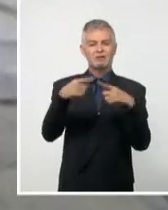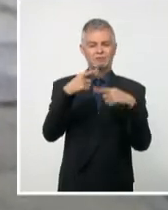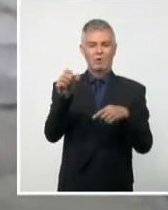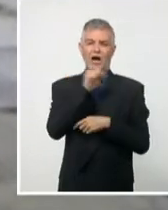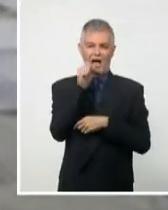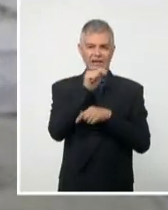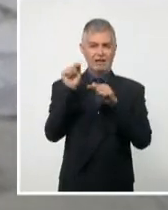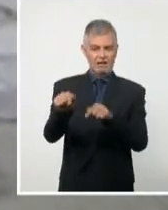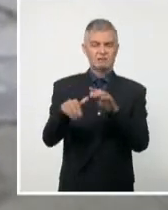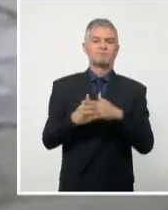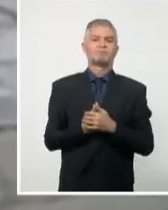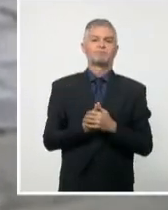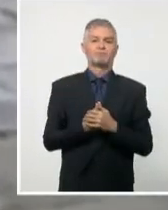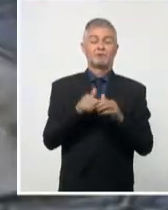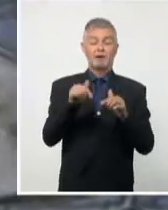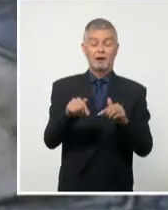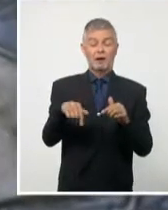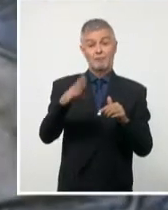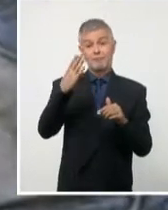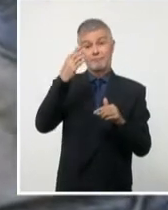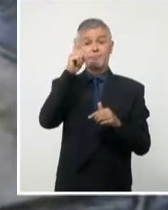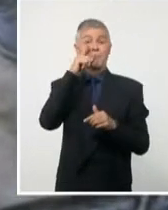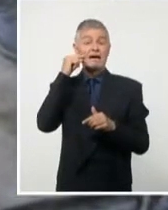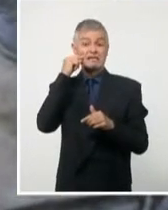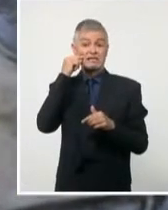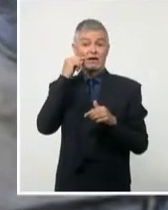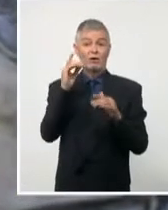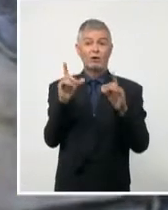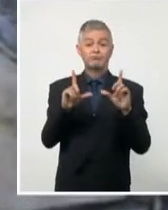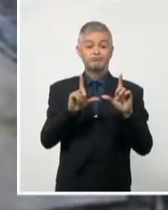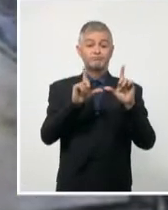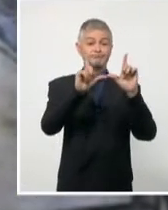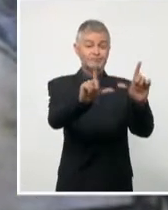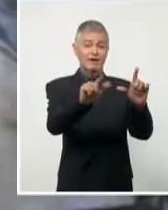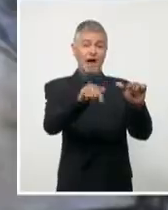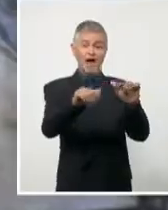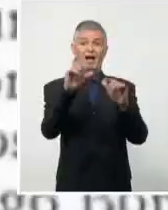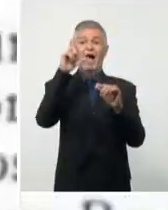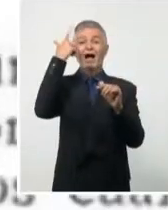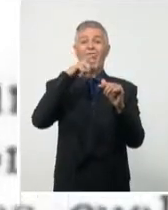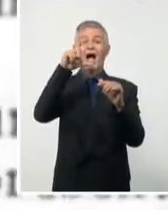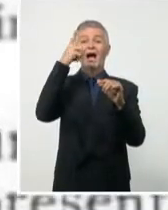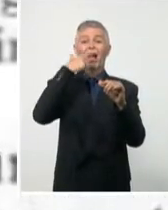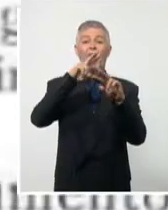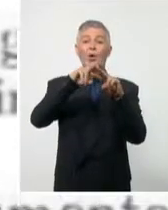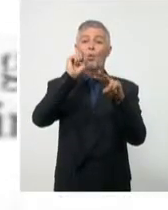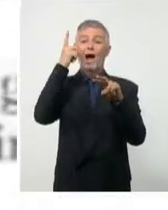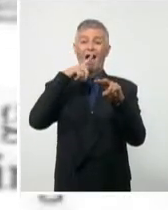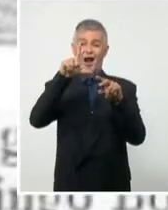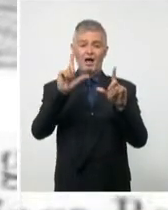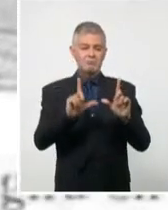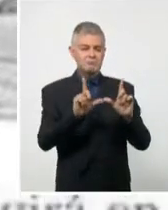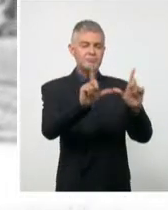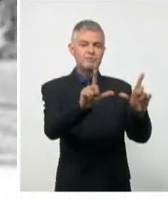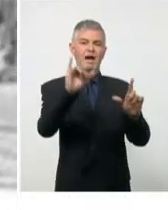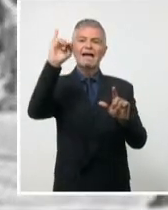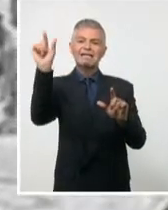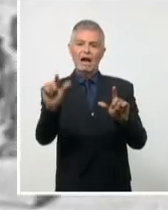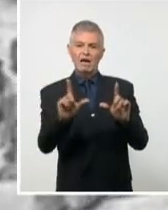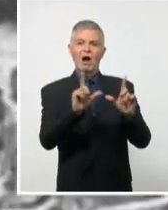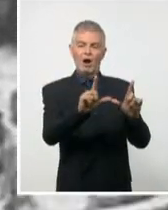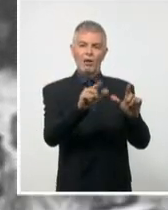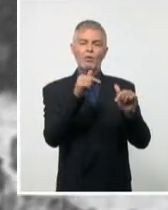Por iniciativa de Falco, tiene Maceo en el Cacagual una tarja de la comunidad italiana realizada por Ferrari, y de Domenico Boni, uno de sus jóvenes